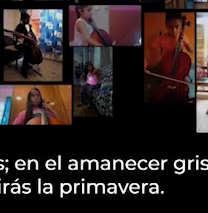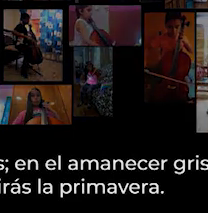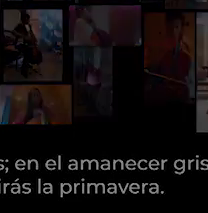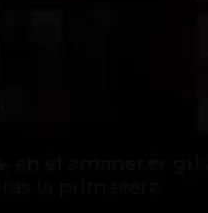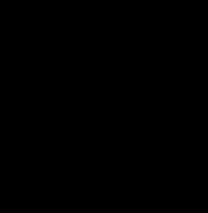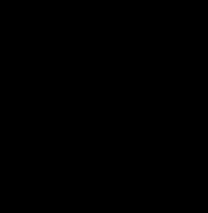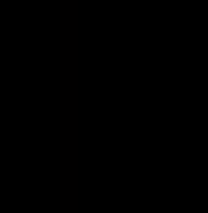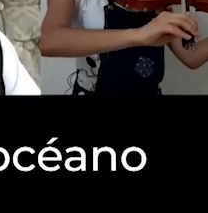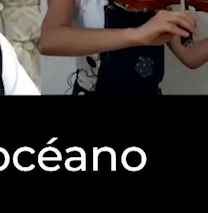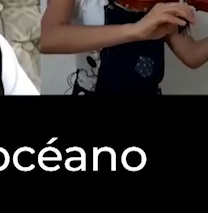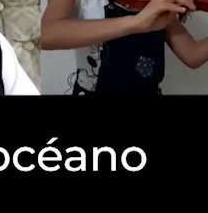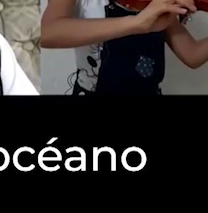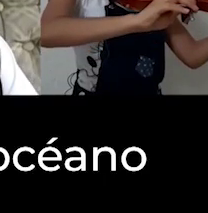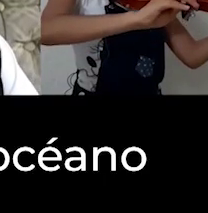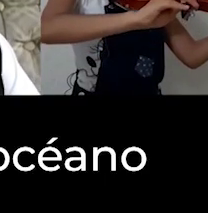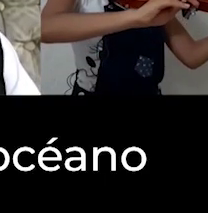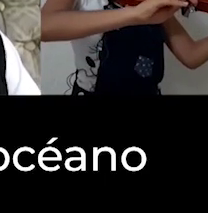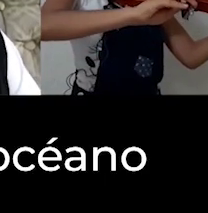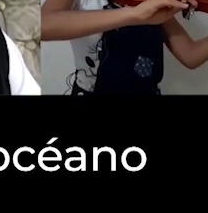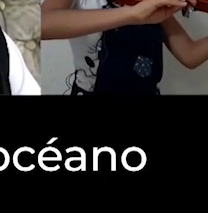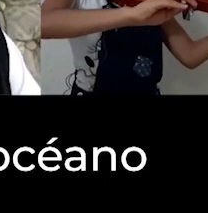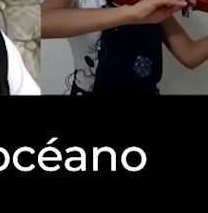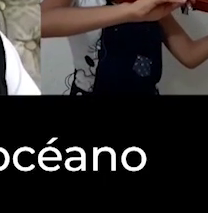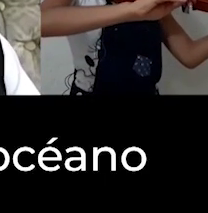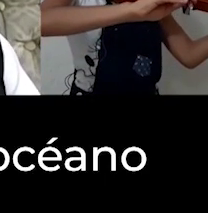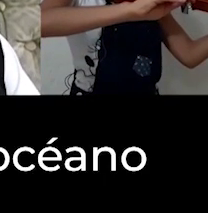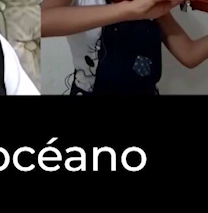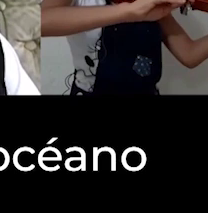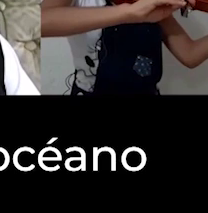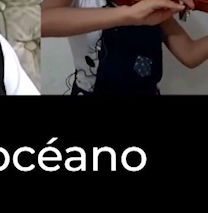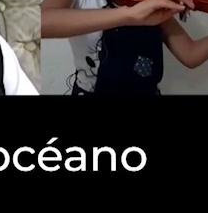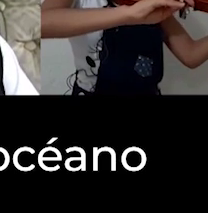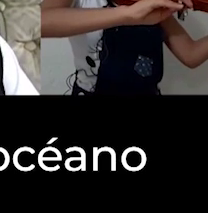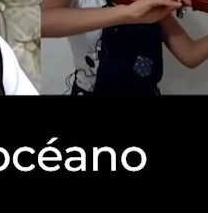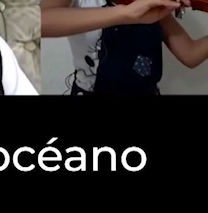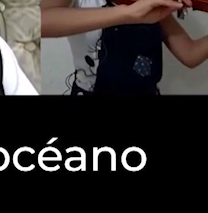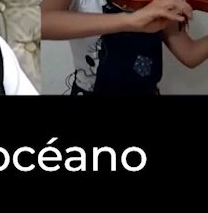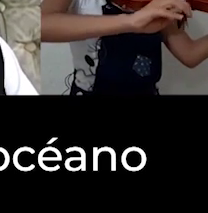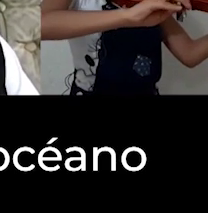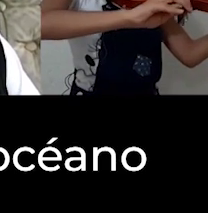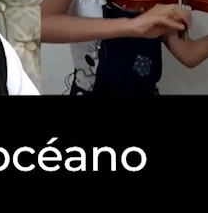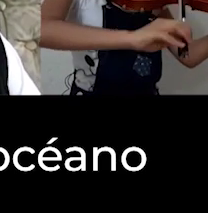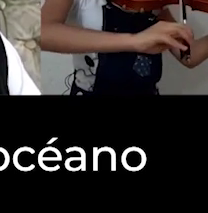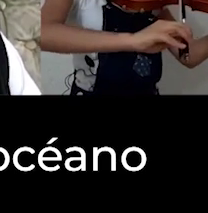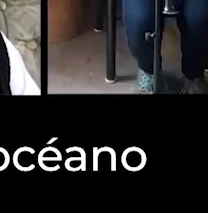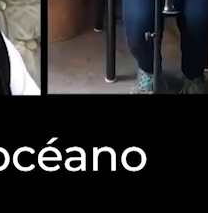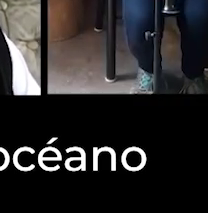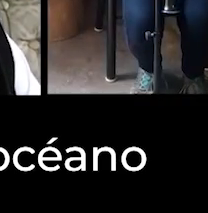Sí, sí, sí, sí.